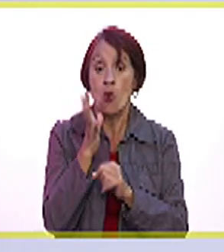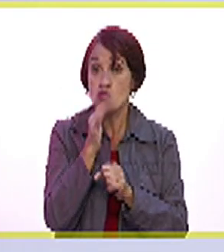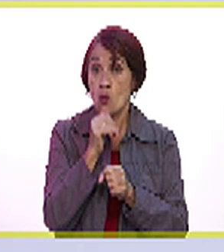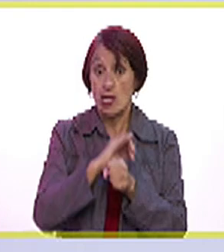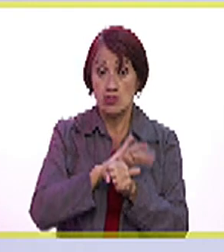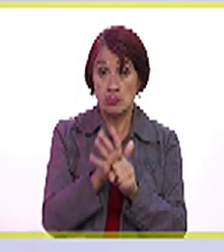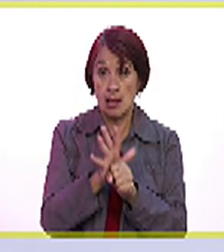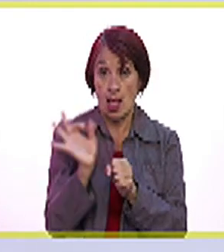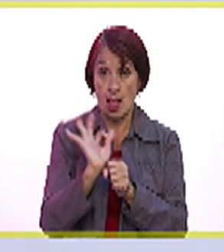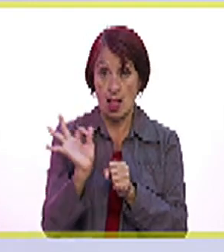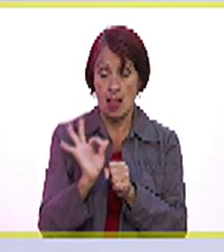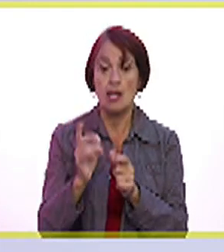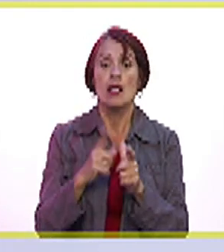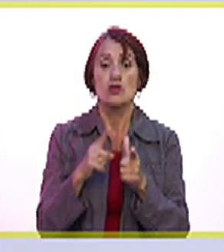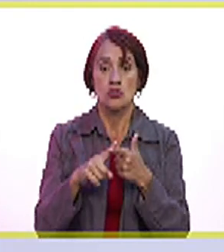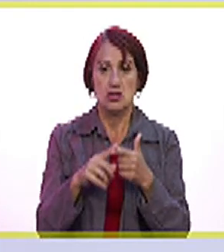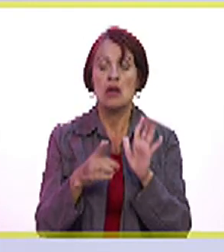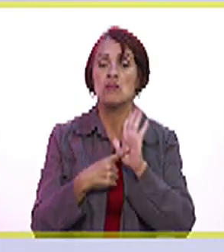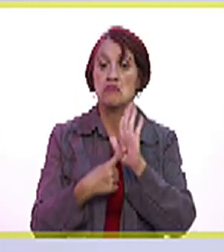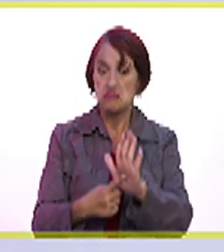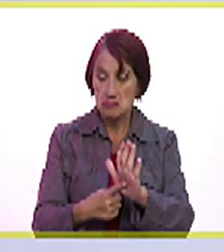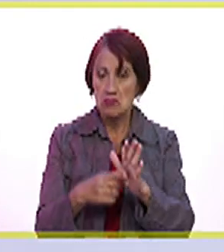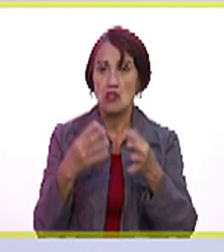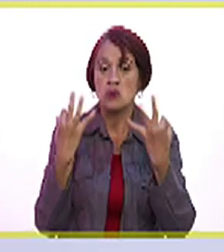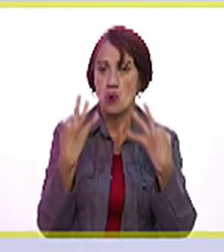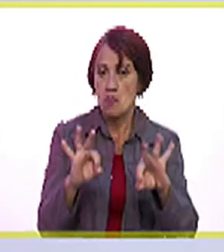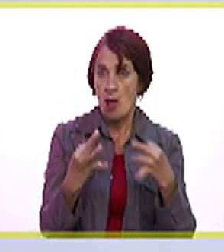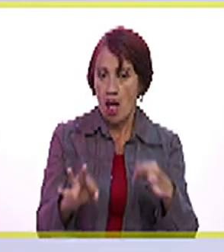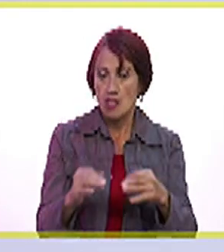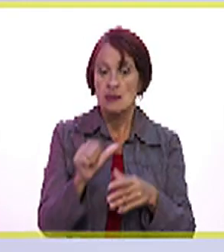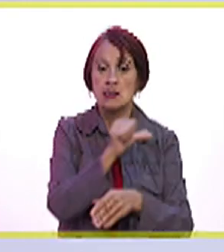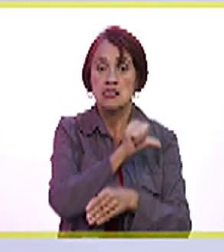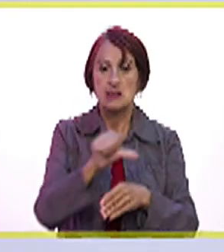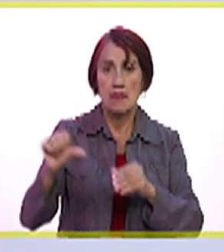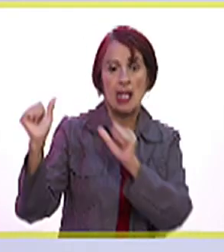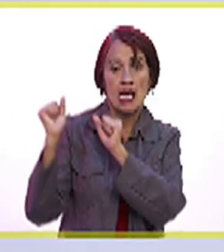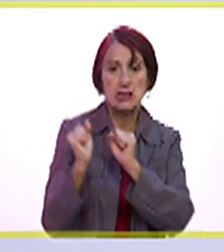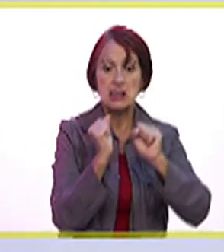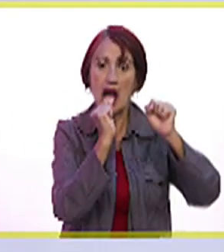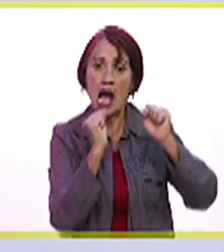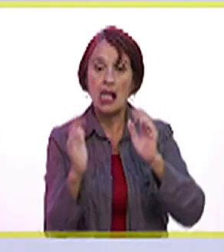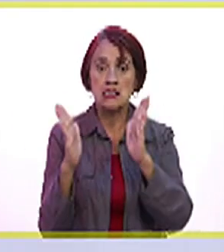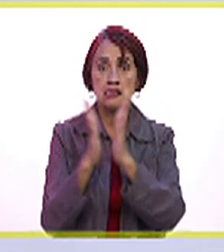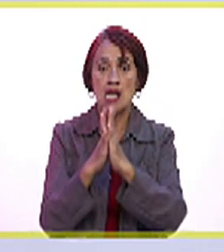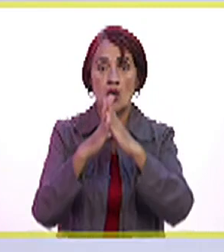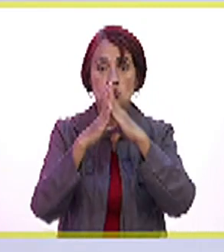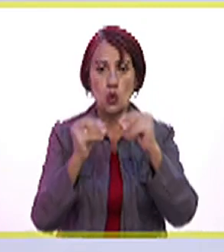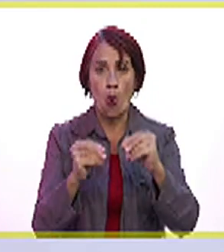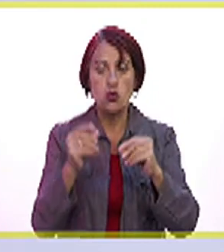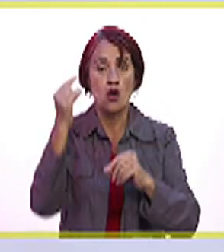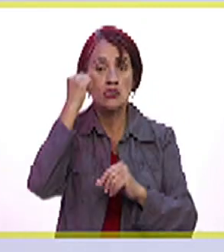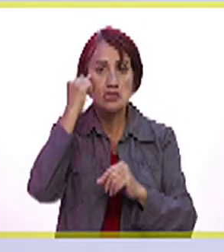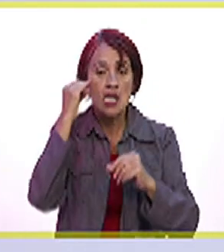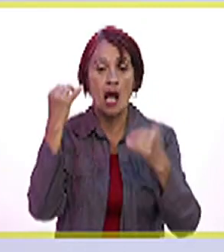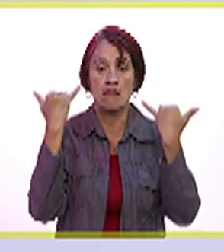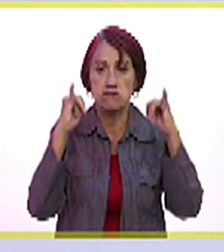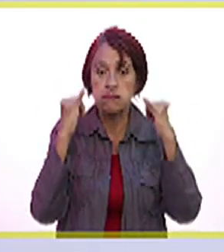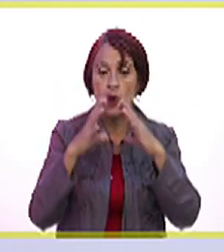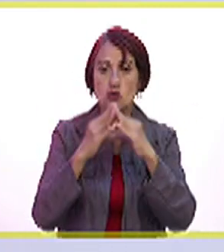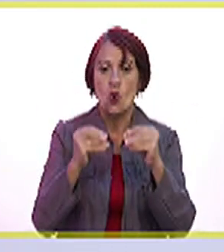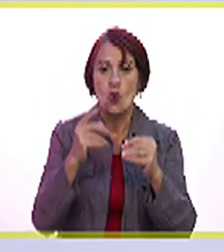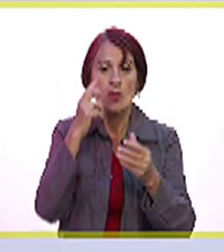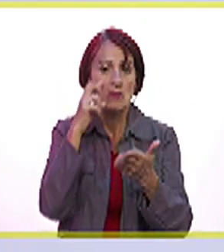actividades se van a dar en los asuetos de carnaval, Semana Santa, días festivos como por ejemplo el Día del